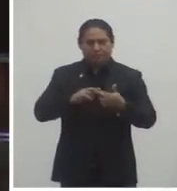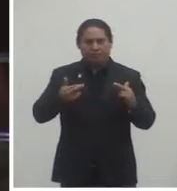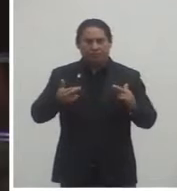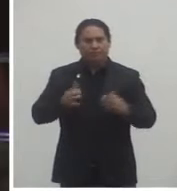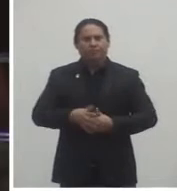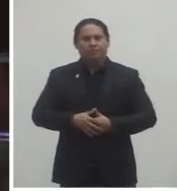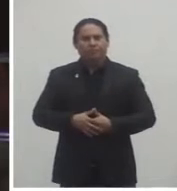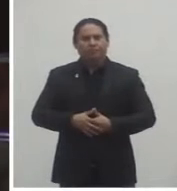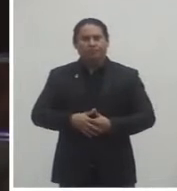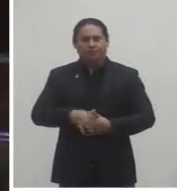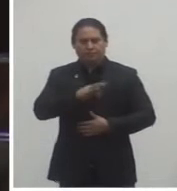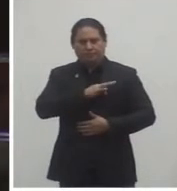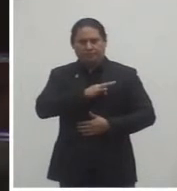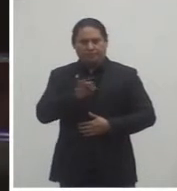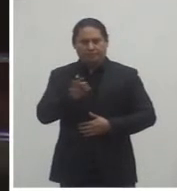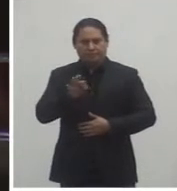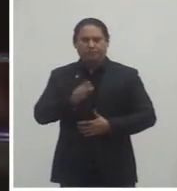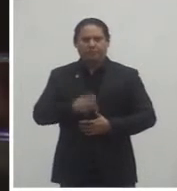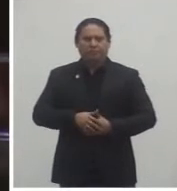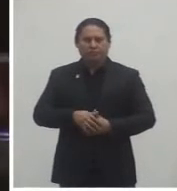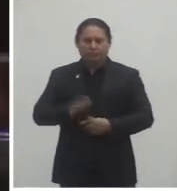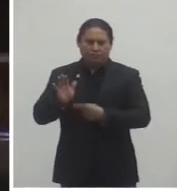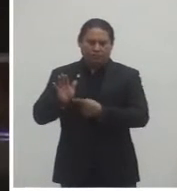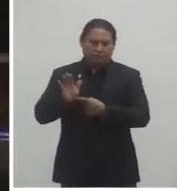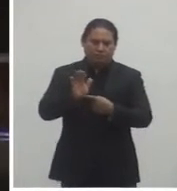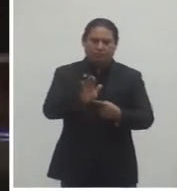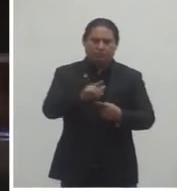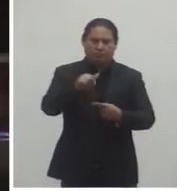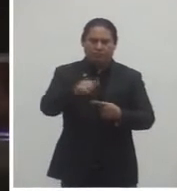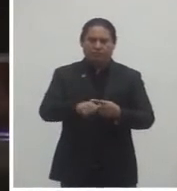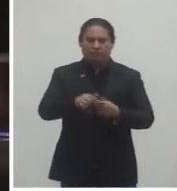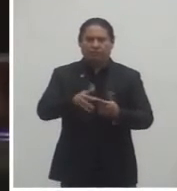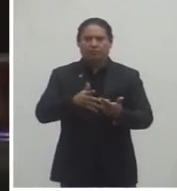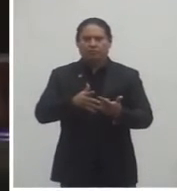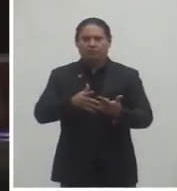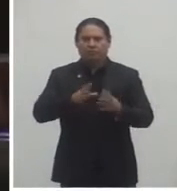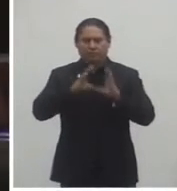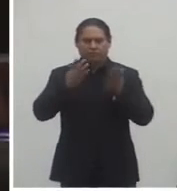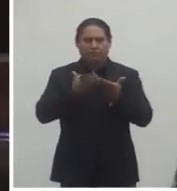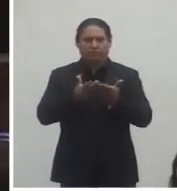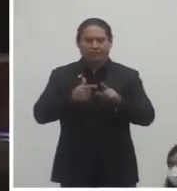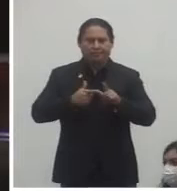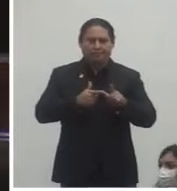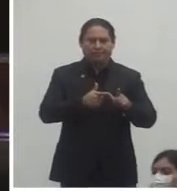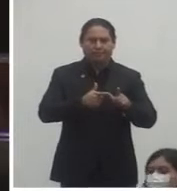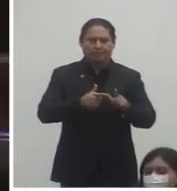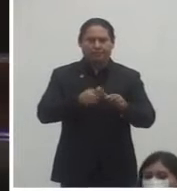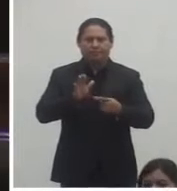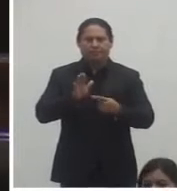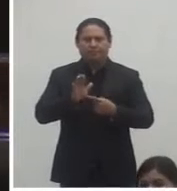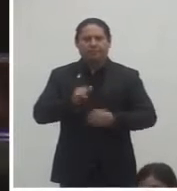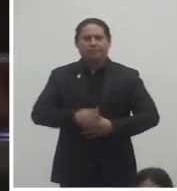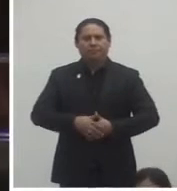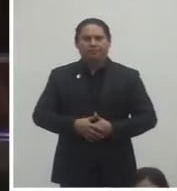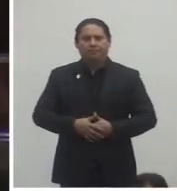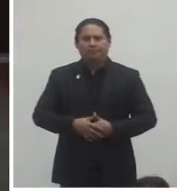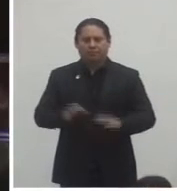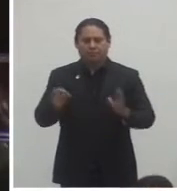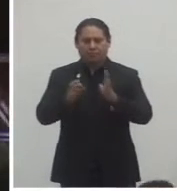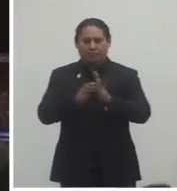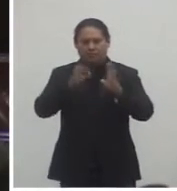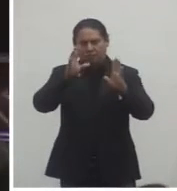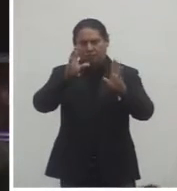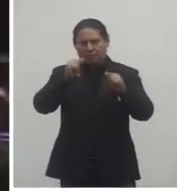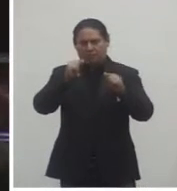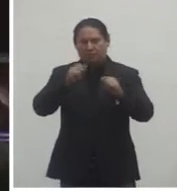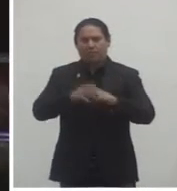aplicables, nos permitimos someter a la consideración de esta soberanía la siguiente propuesta. Con punto de